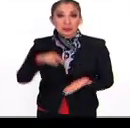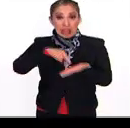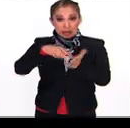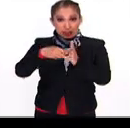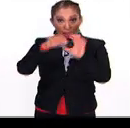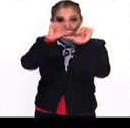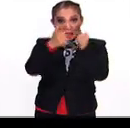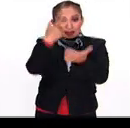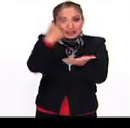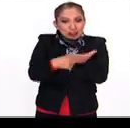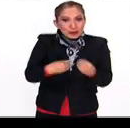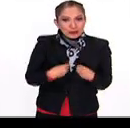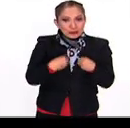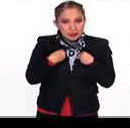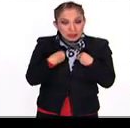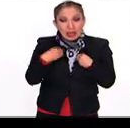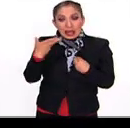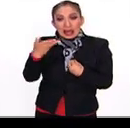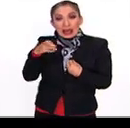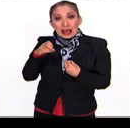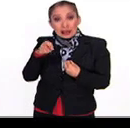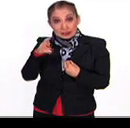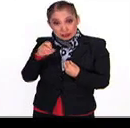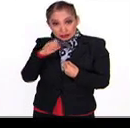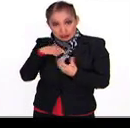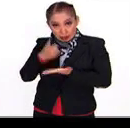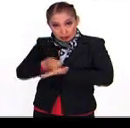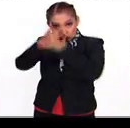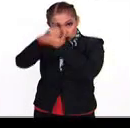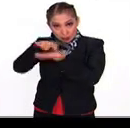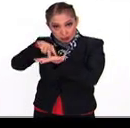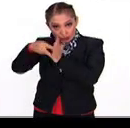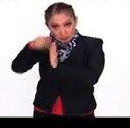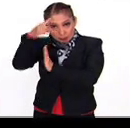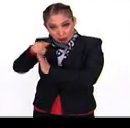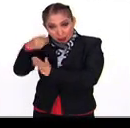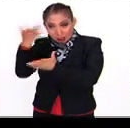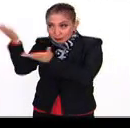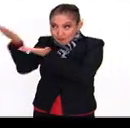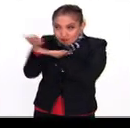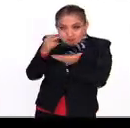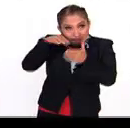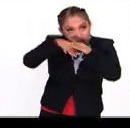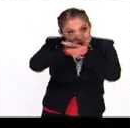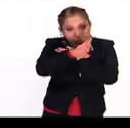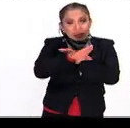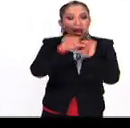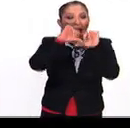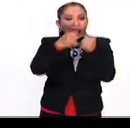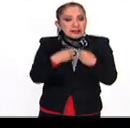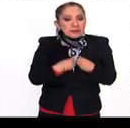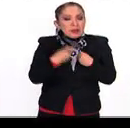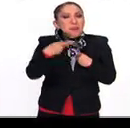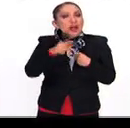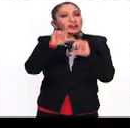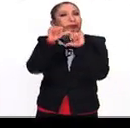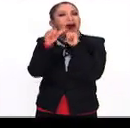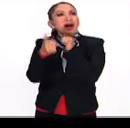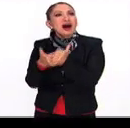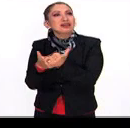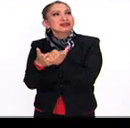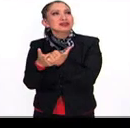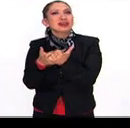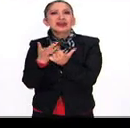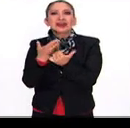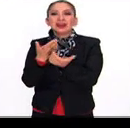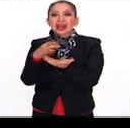es el arte que se habita. Hendrix utiliza también la arquitectura para meternos con él. Es el arte que se habita, pero también es el arte